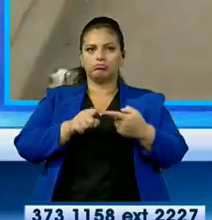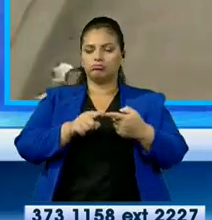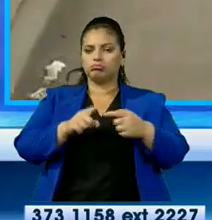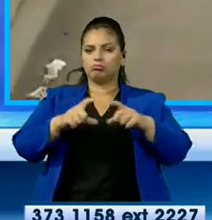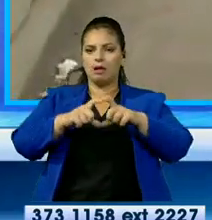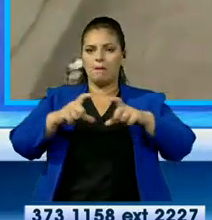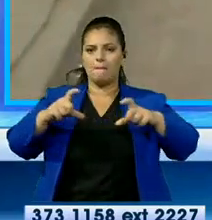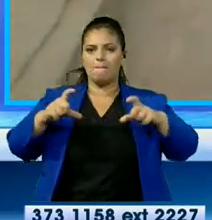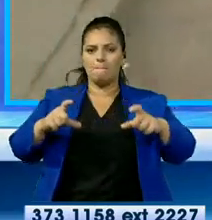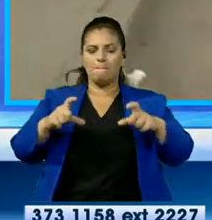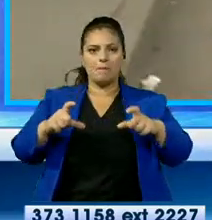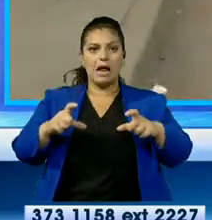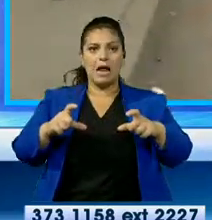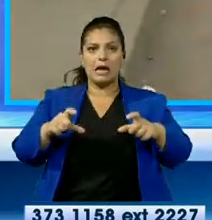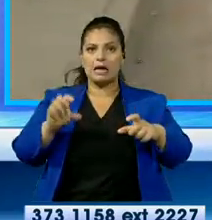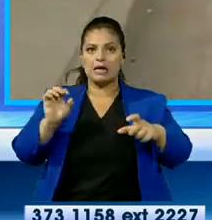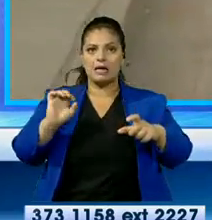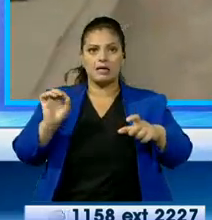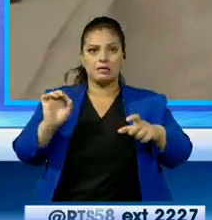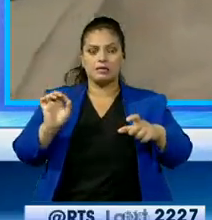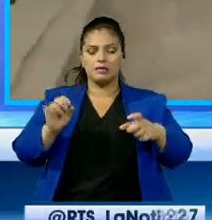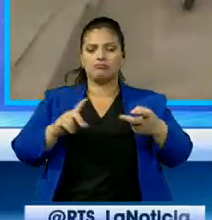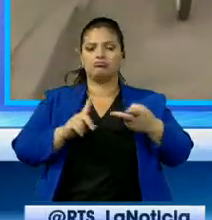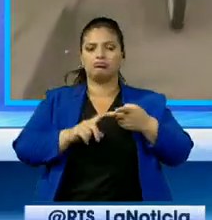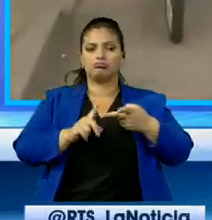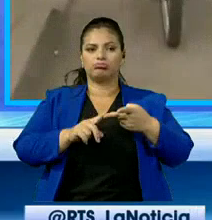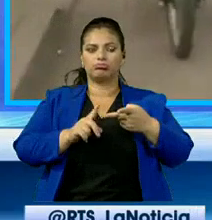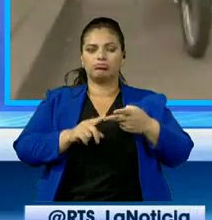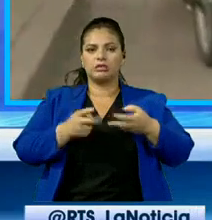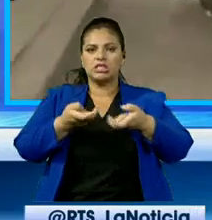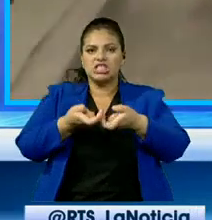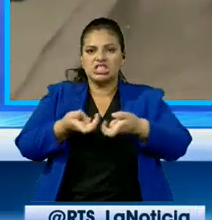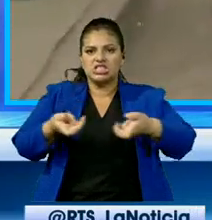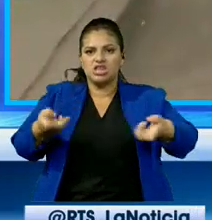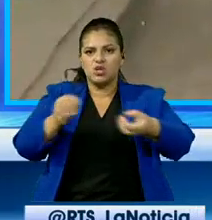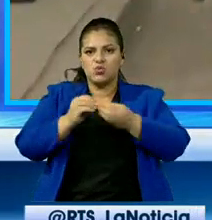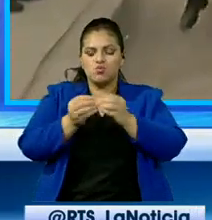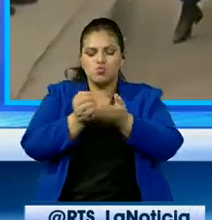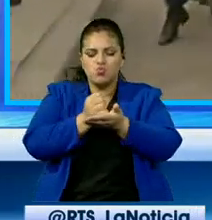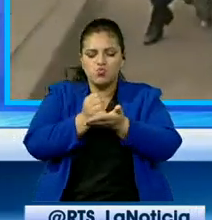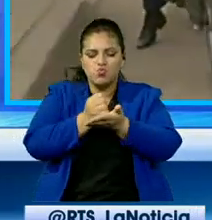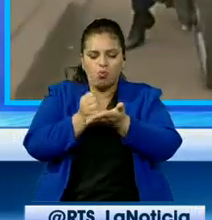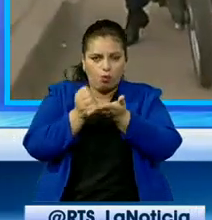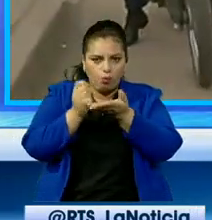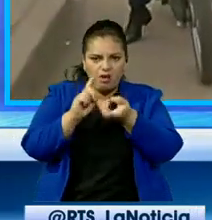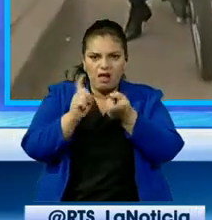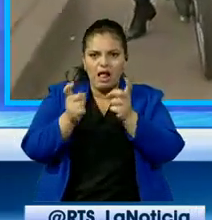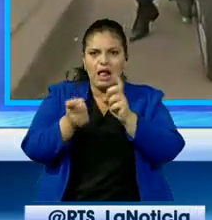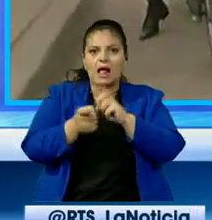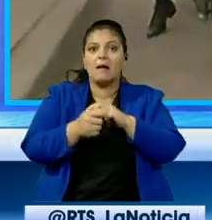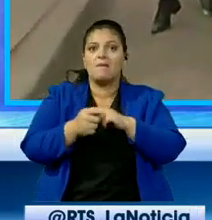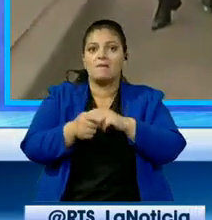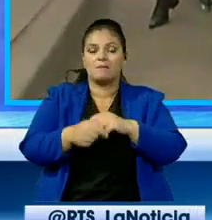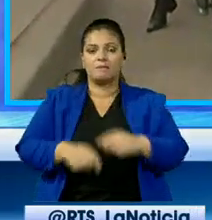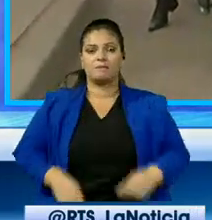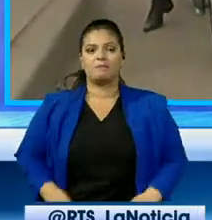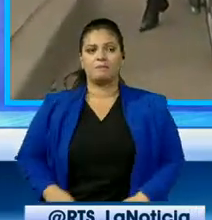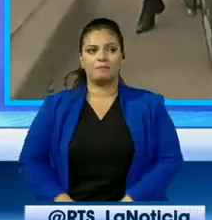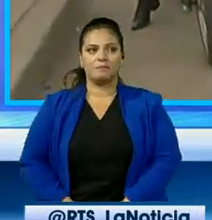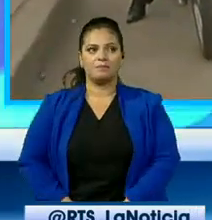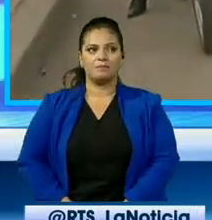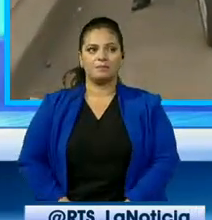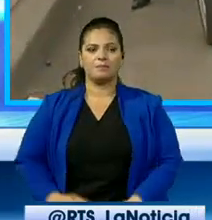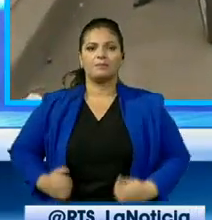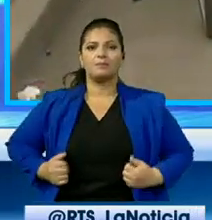de su chasis, como lo ha manifestado el oficial, se encuentra adulterado. Con esto nosotros retornamos a estudio Rosita